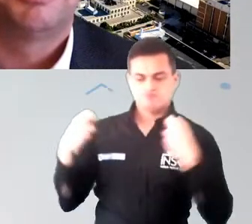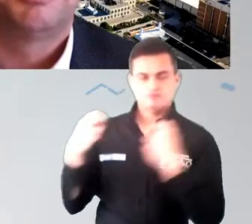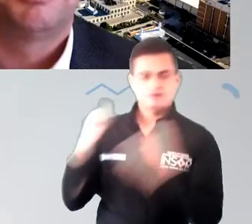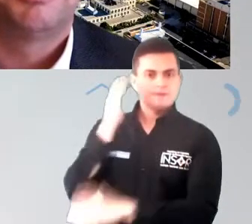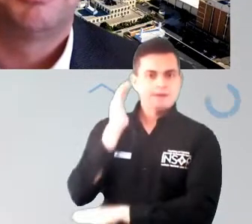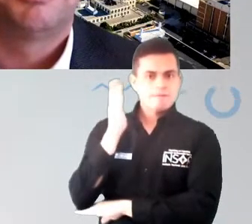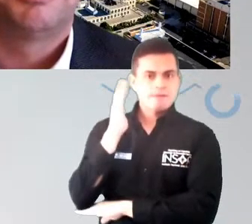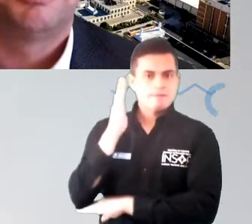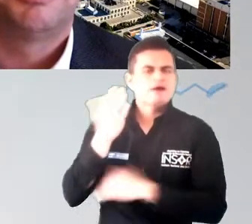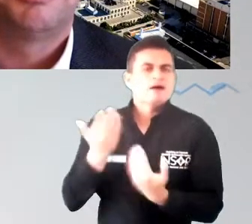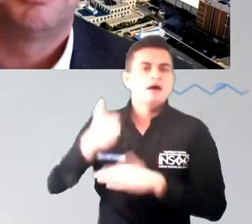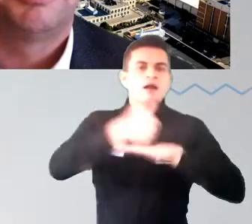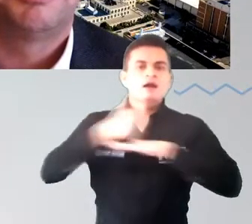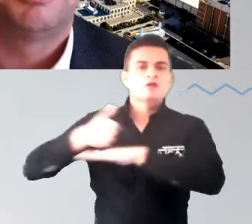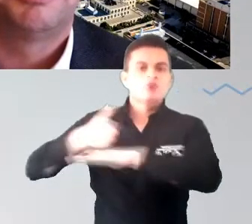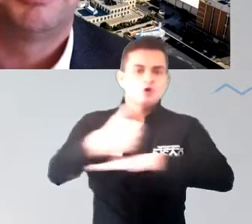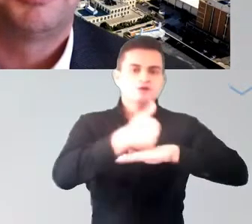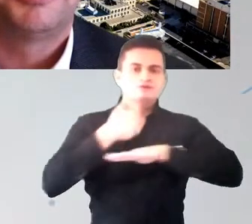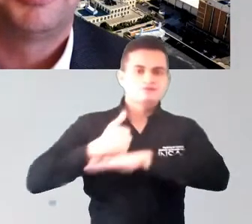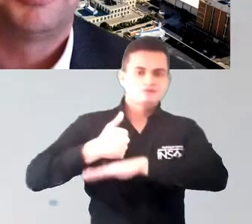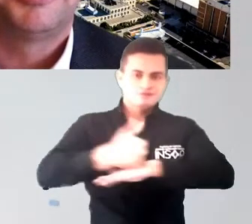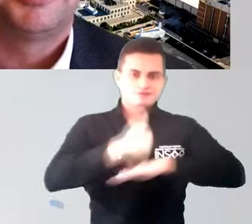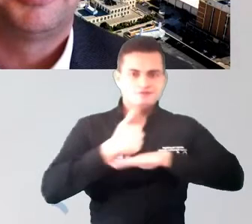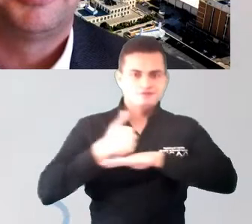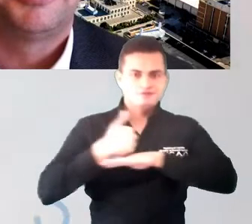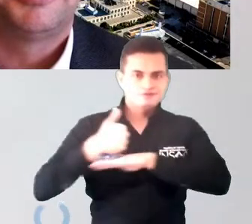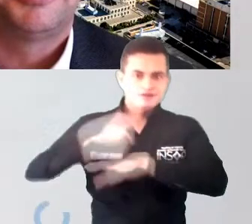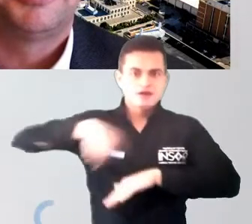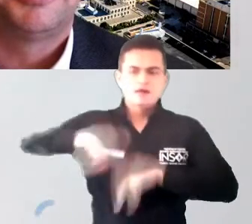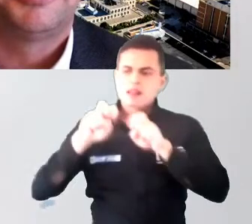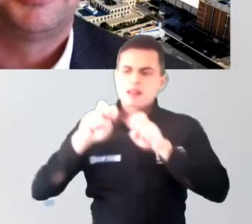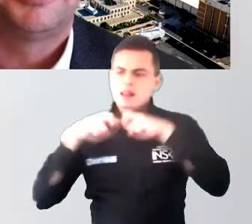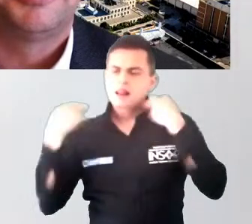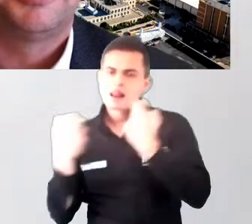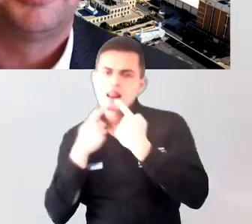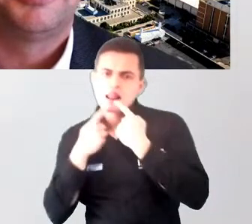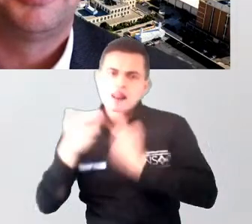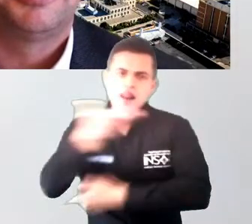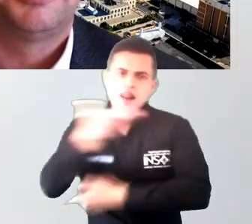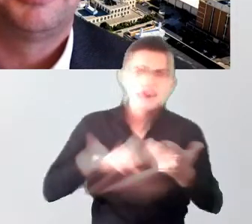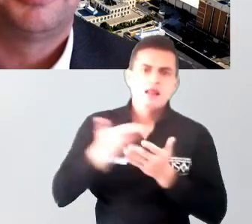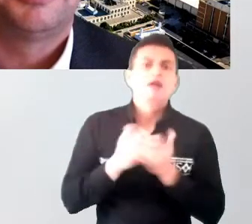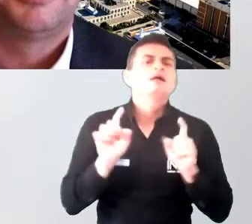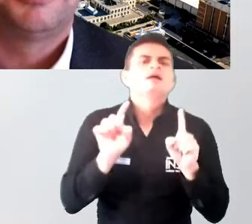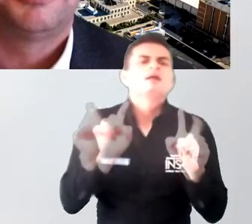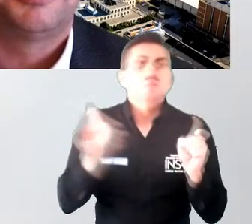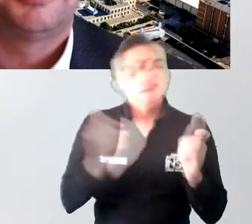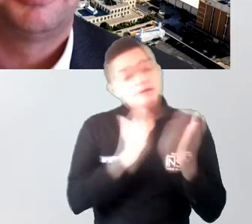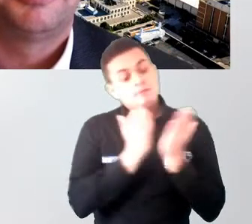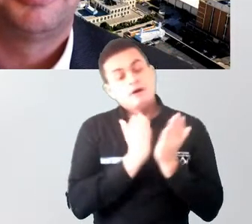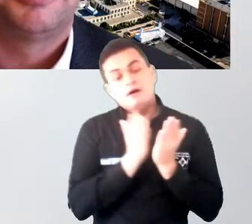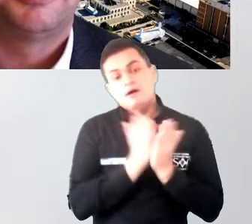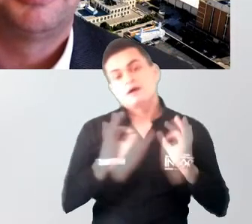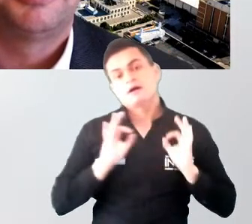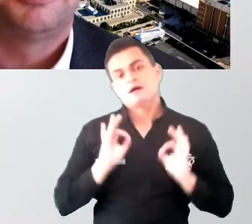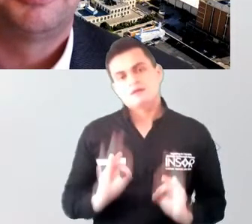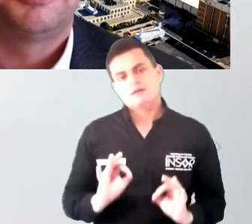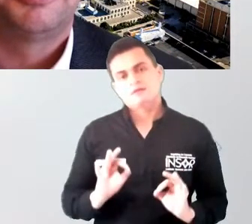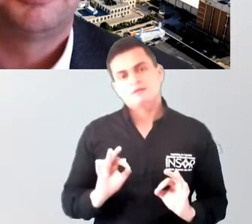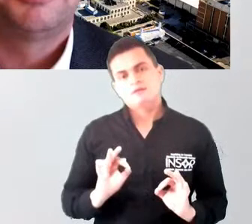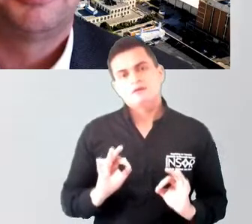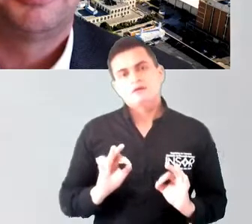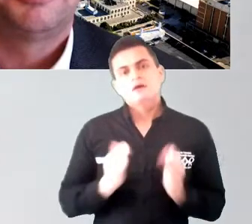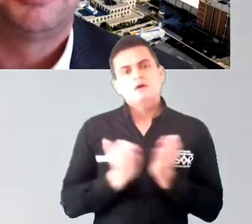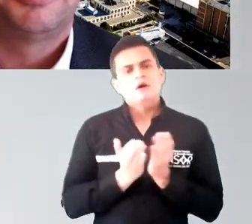rectores, donde el tema indudablemente es la calidad educativa y cómo lo hemos